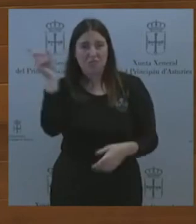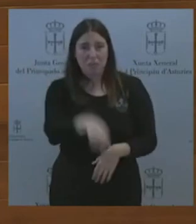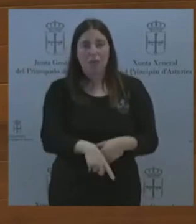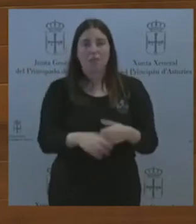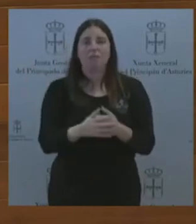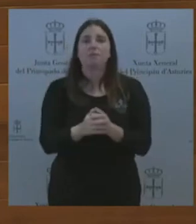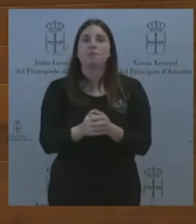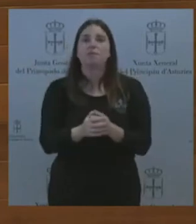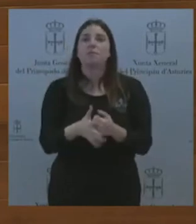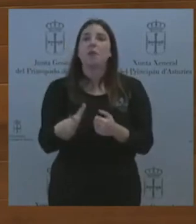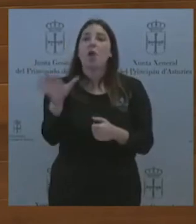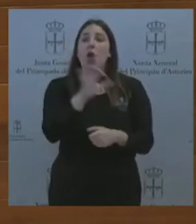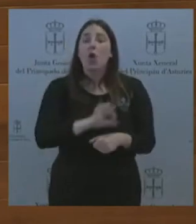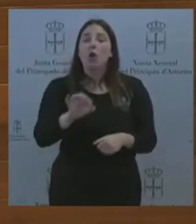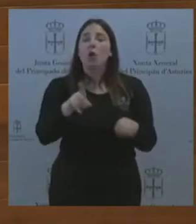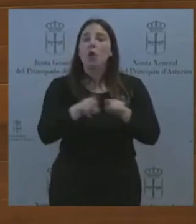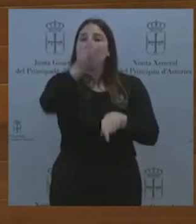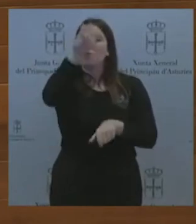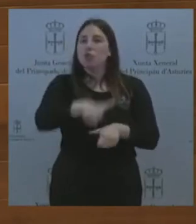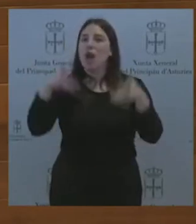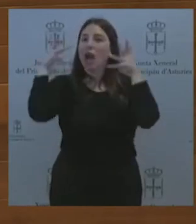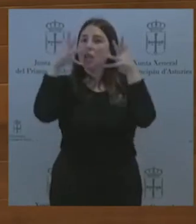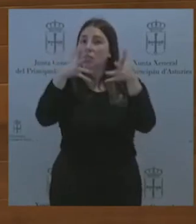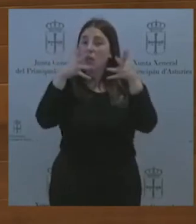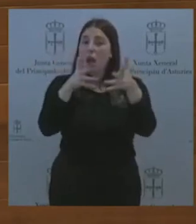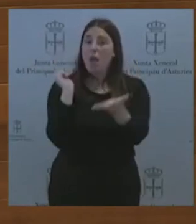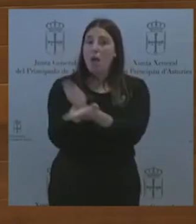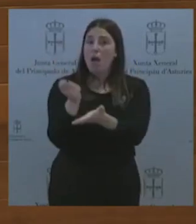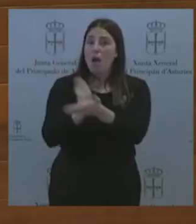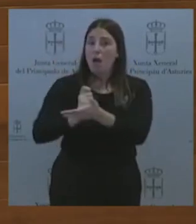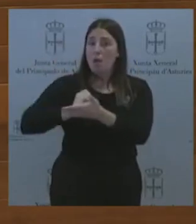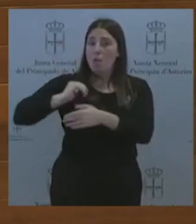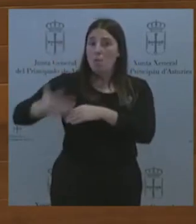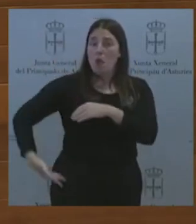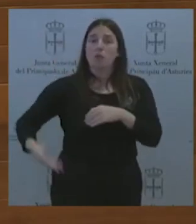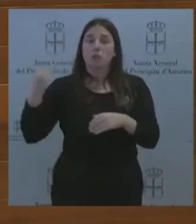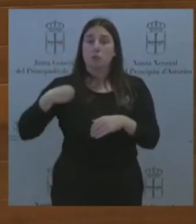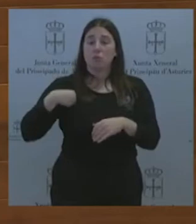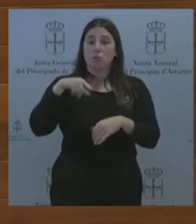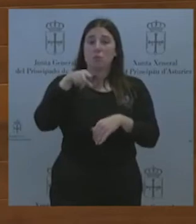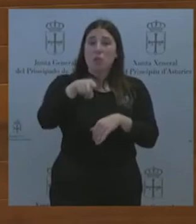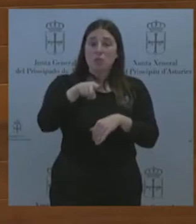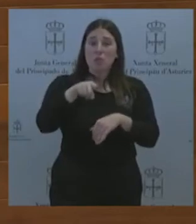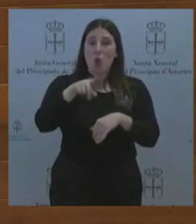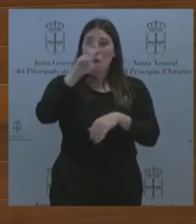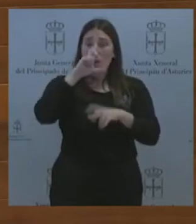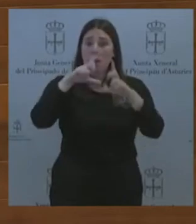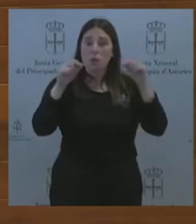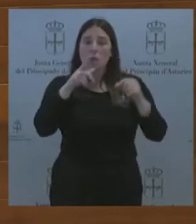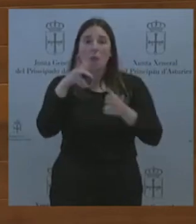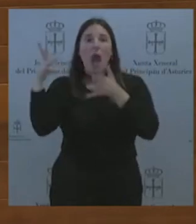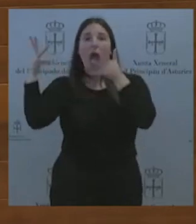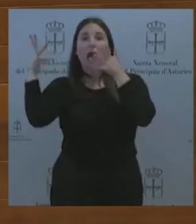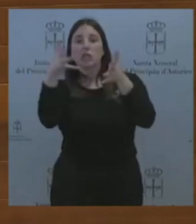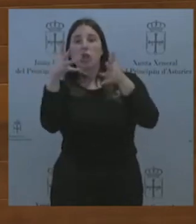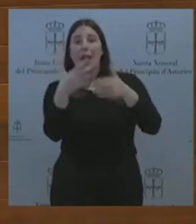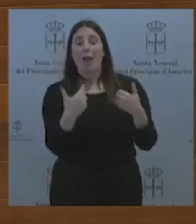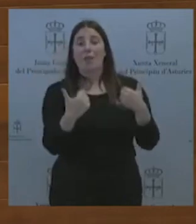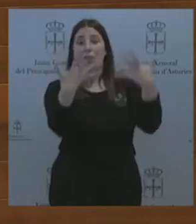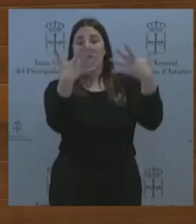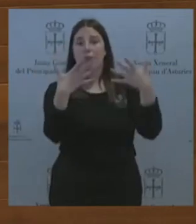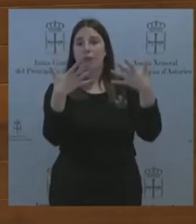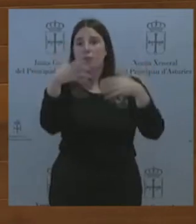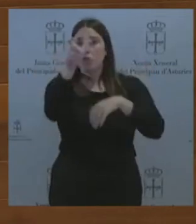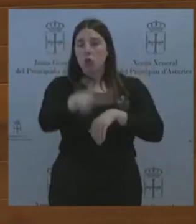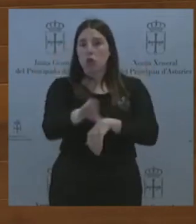costos millonarios, como los del Gobierno del Principado, que para asesorar a 10 consejeros, a altos cargos y al presidente dedica